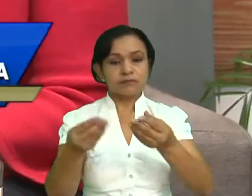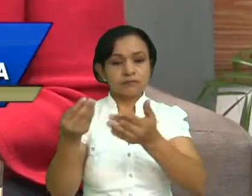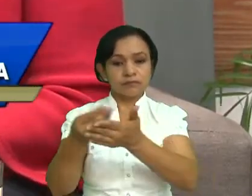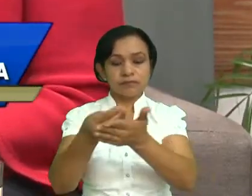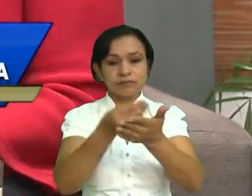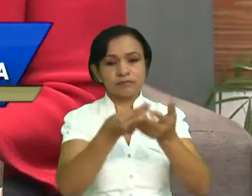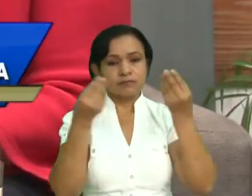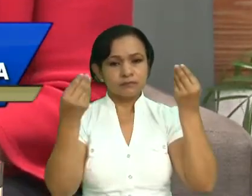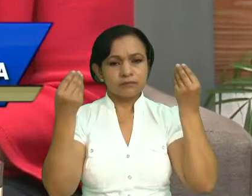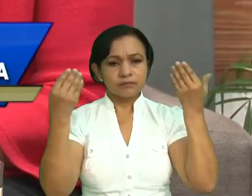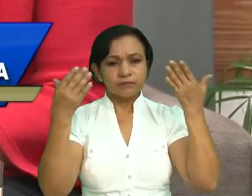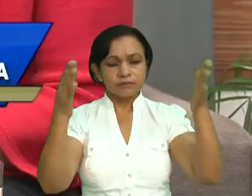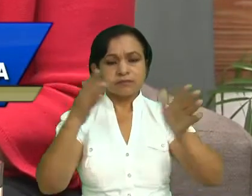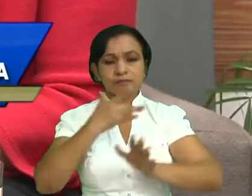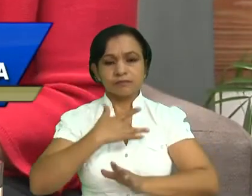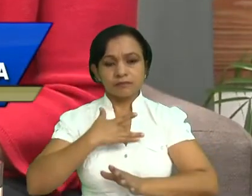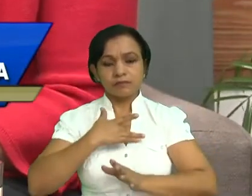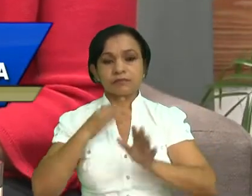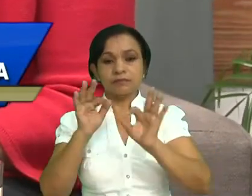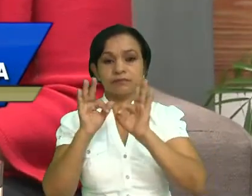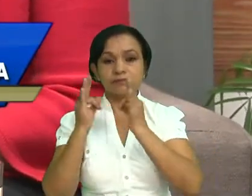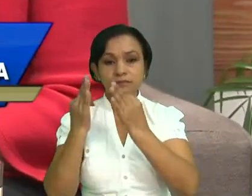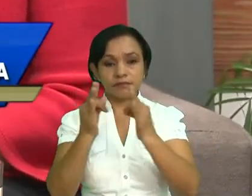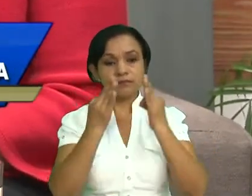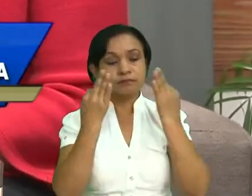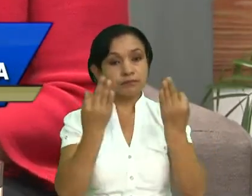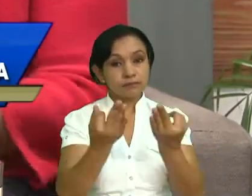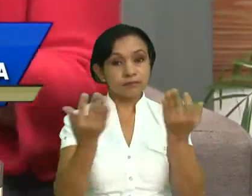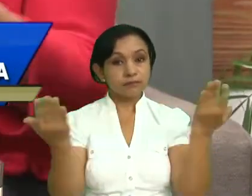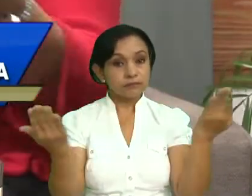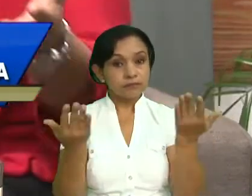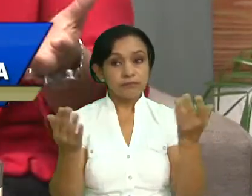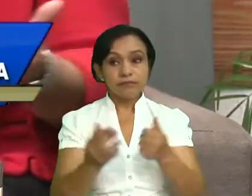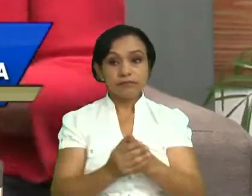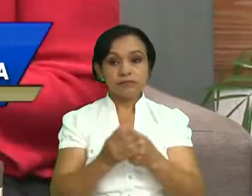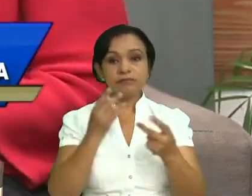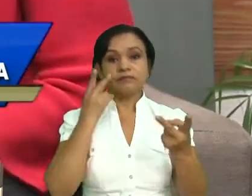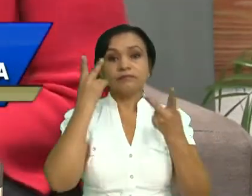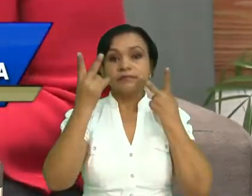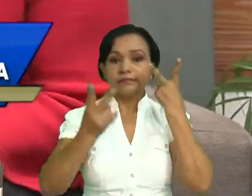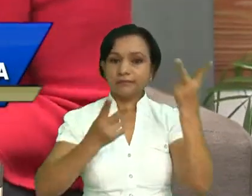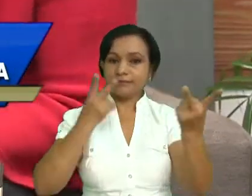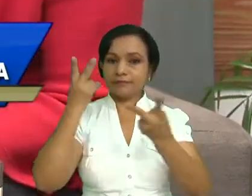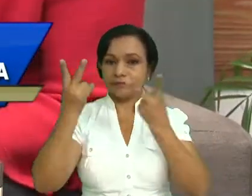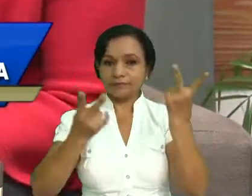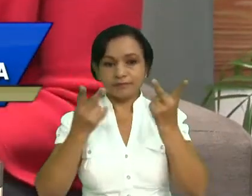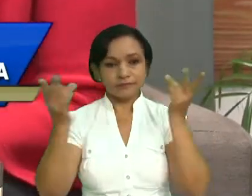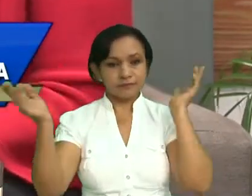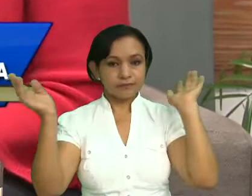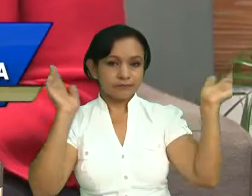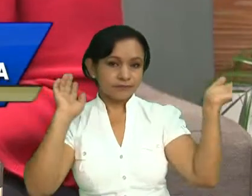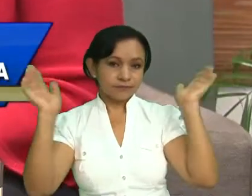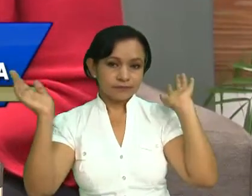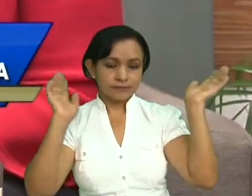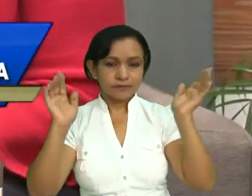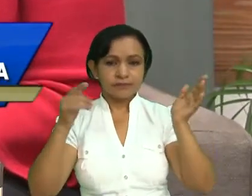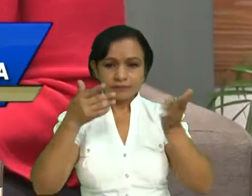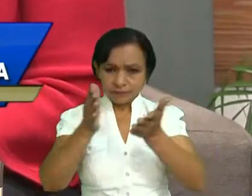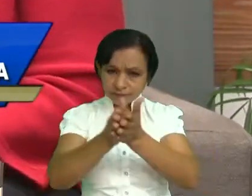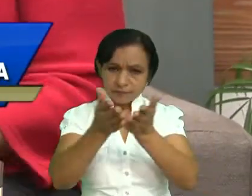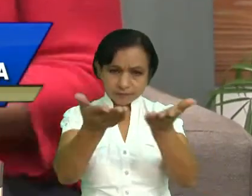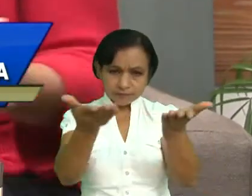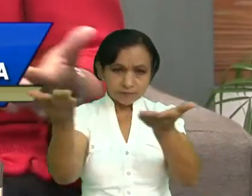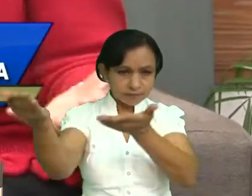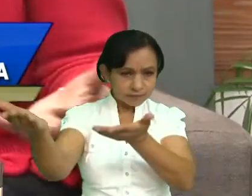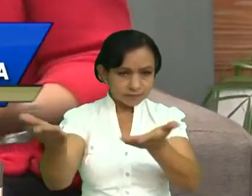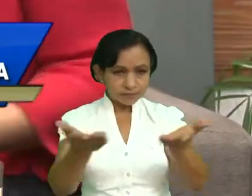las necesidades de la familia. Por eso cuando nosotros visitamos un mercado, todos los invito a que visiten nuestros mercados.